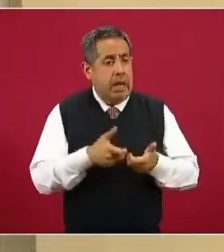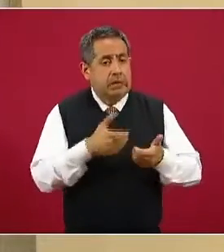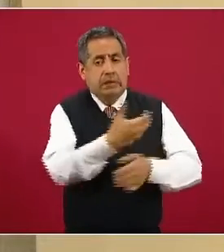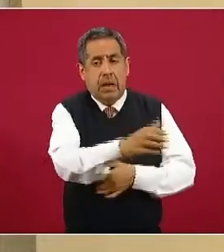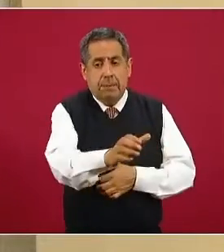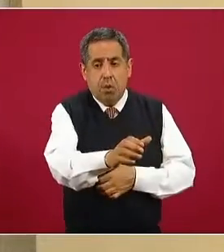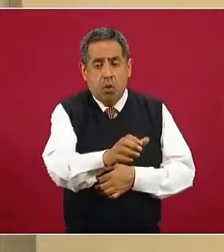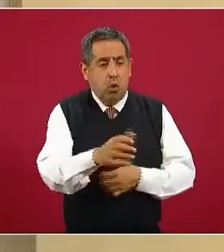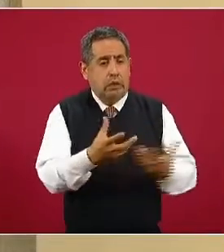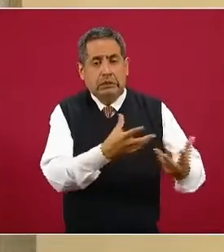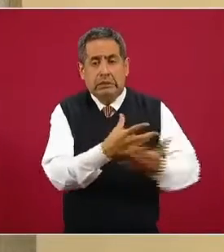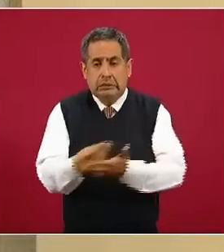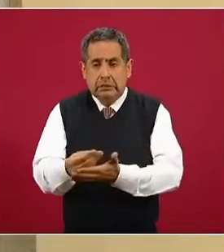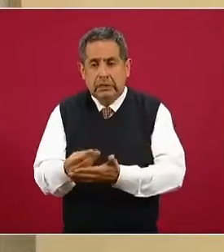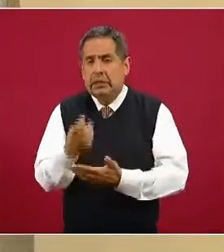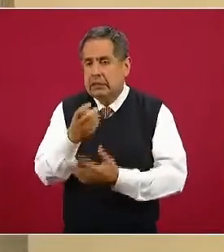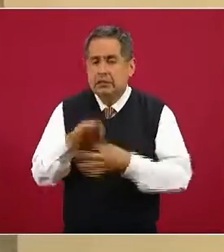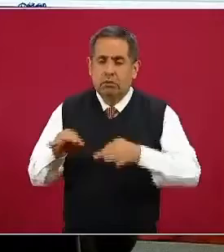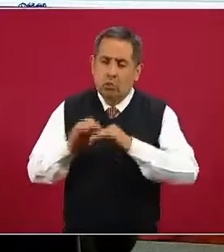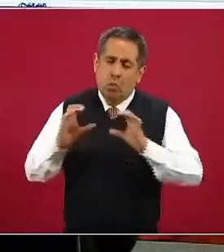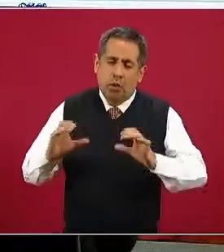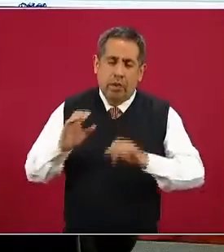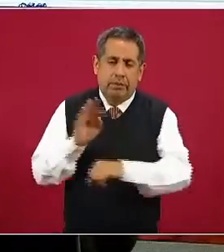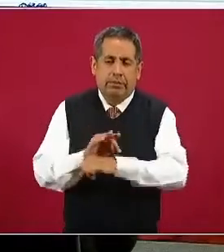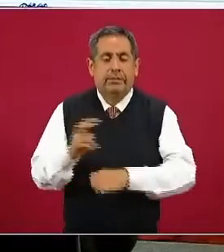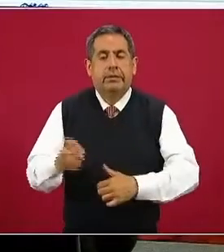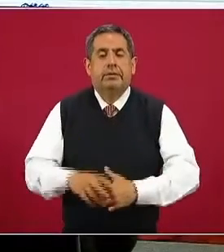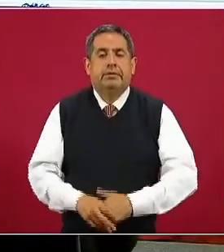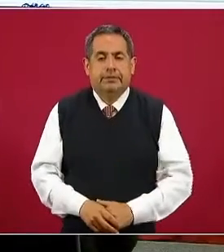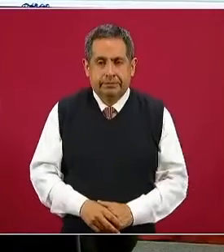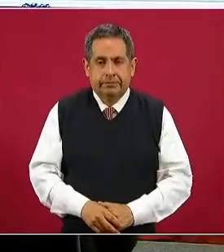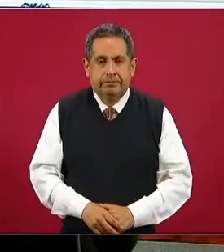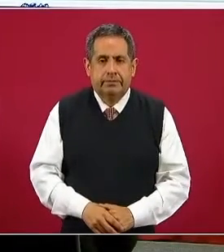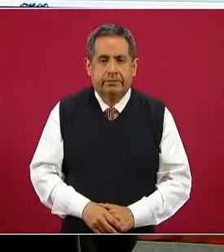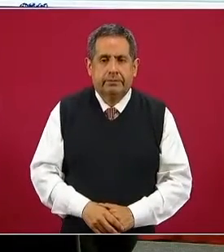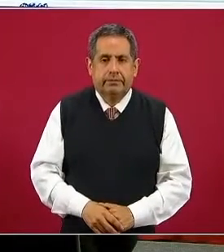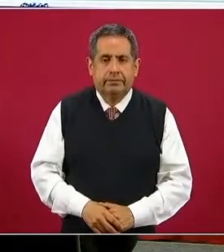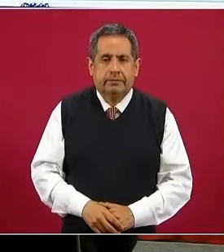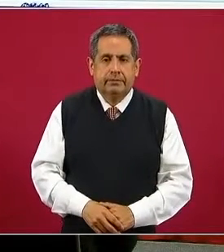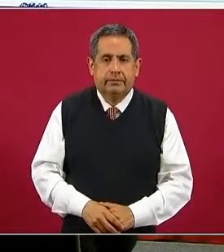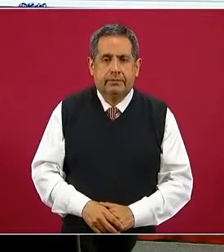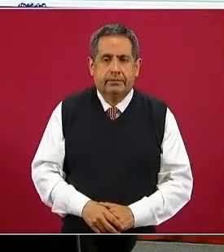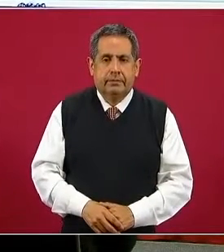es donde tenemos que priorizar aún más las campañas de vacunación. La siguiente, por favor.